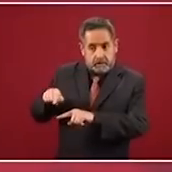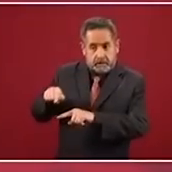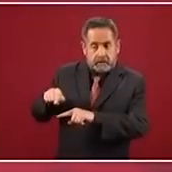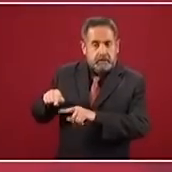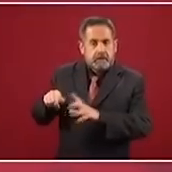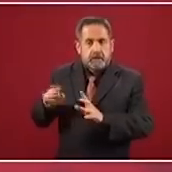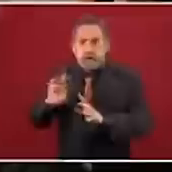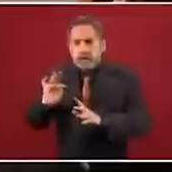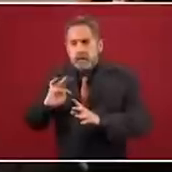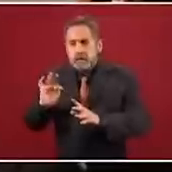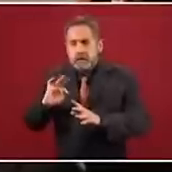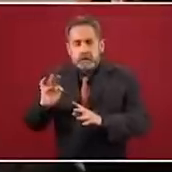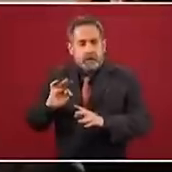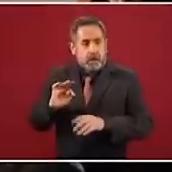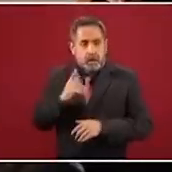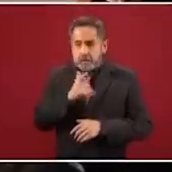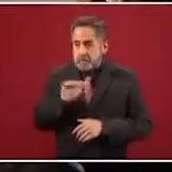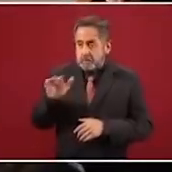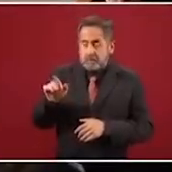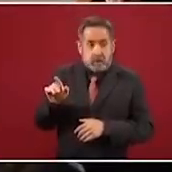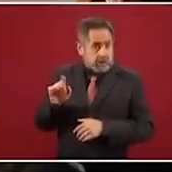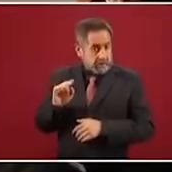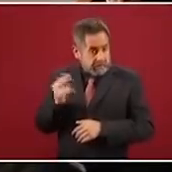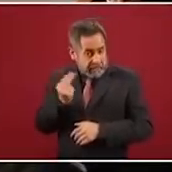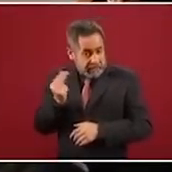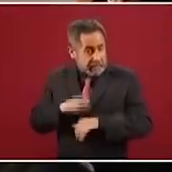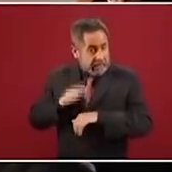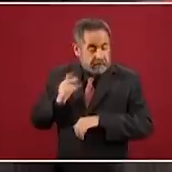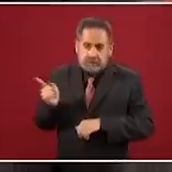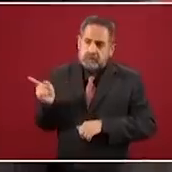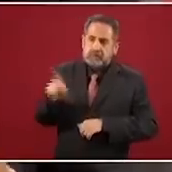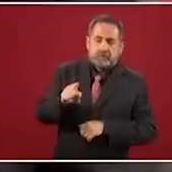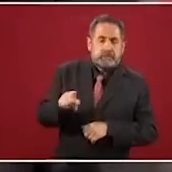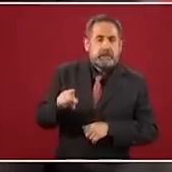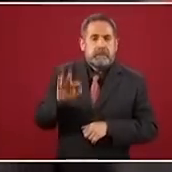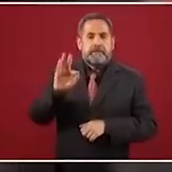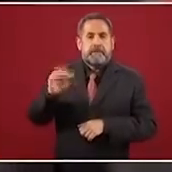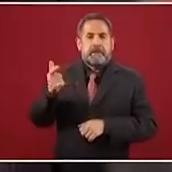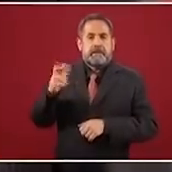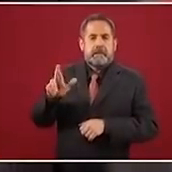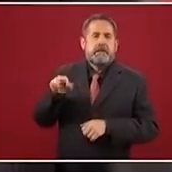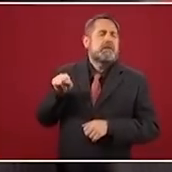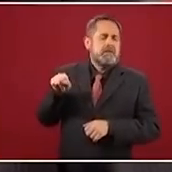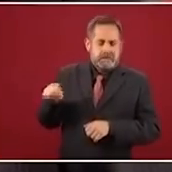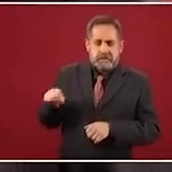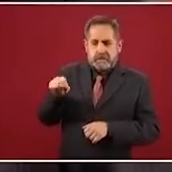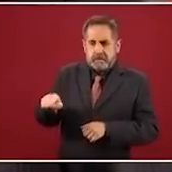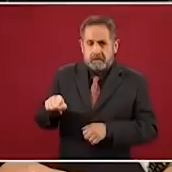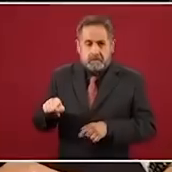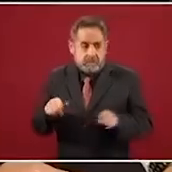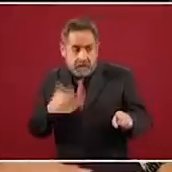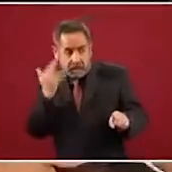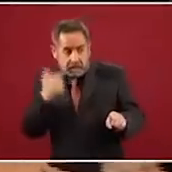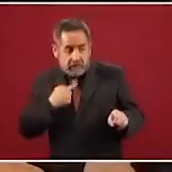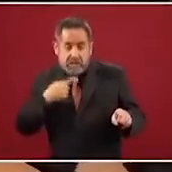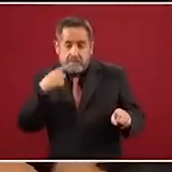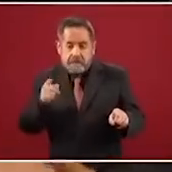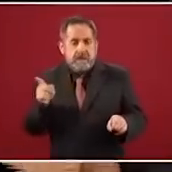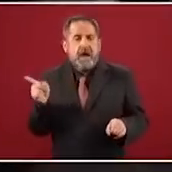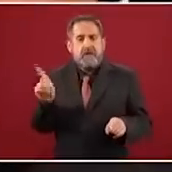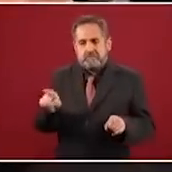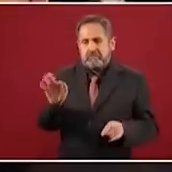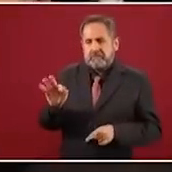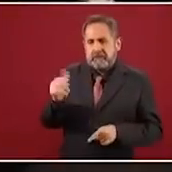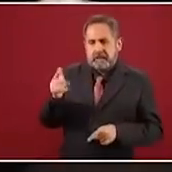Si se necesita, la Fiscalía, si se justifica.